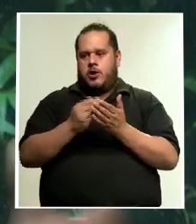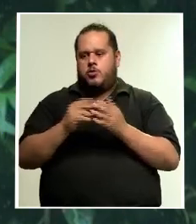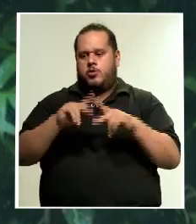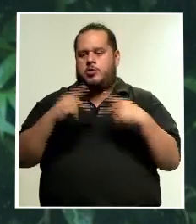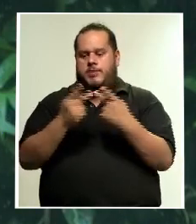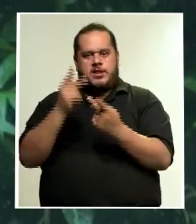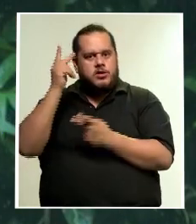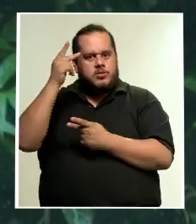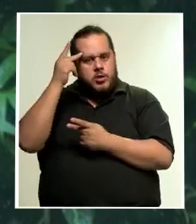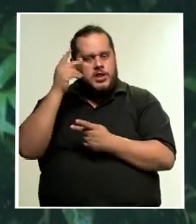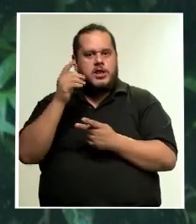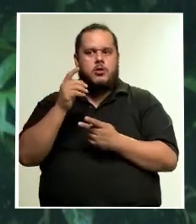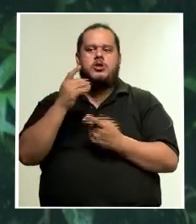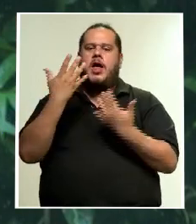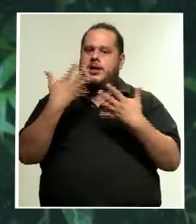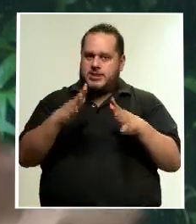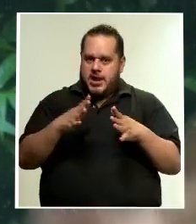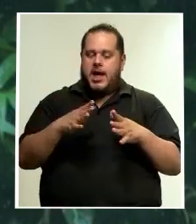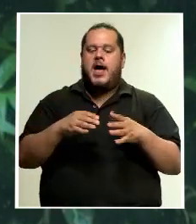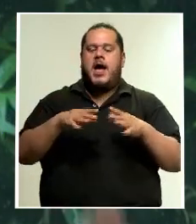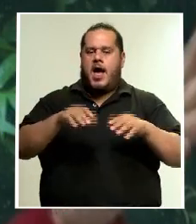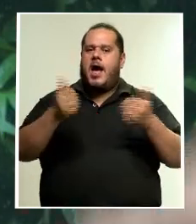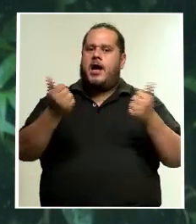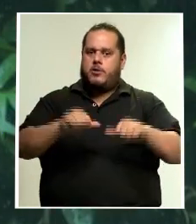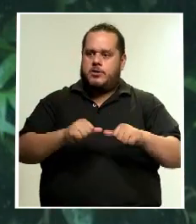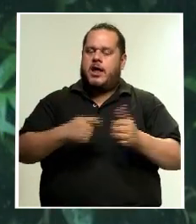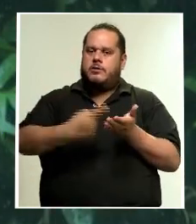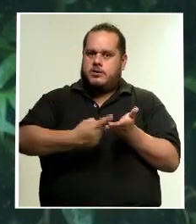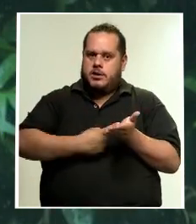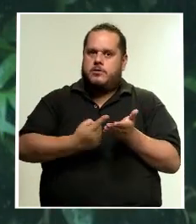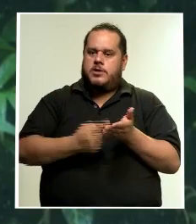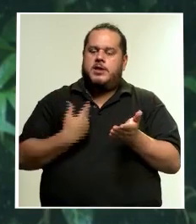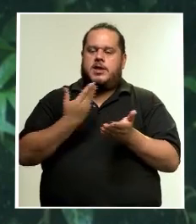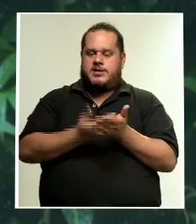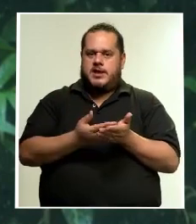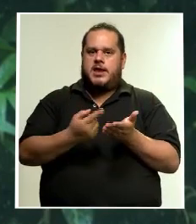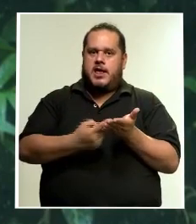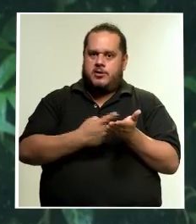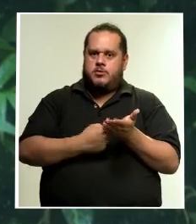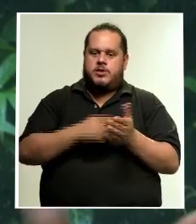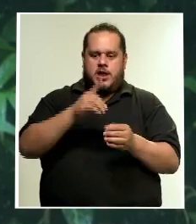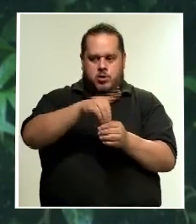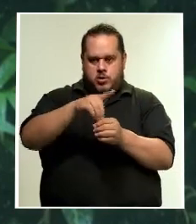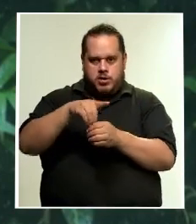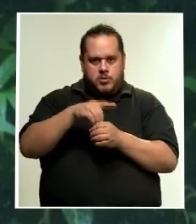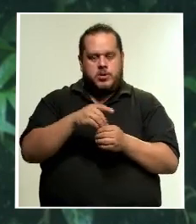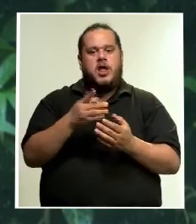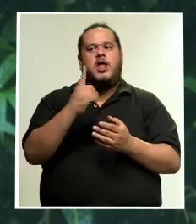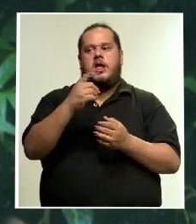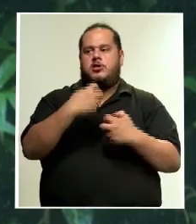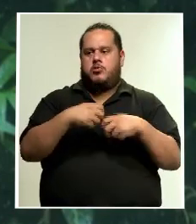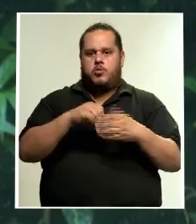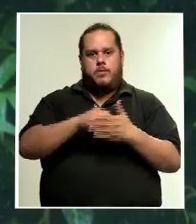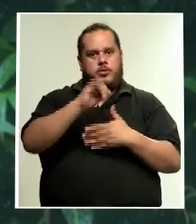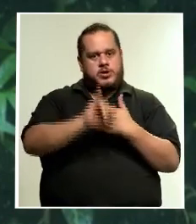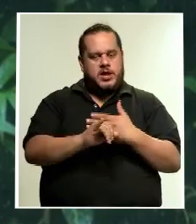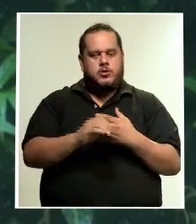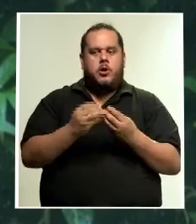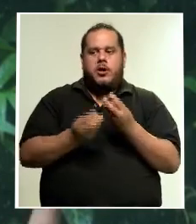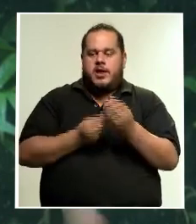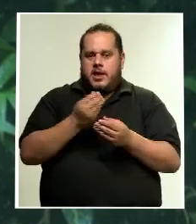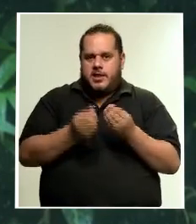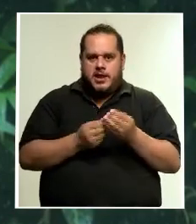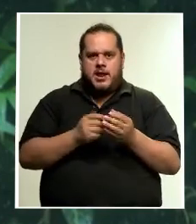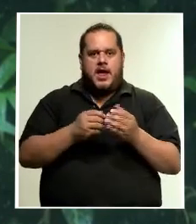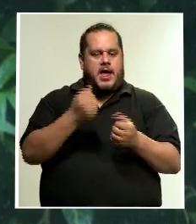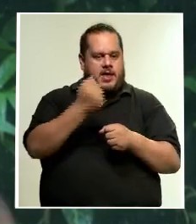se tiene que discutir, que es hora de que se llegue a plenario. Es un proyecto que generaría empleo, que genera inversión, que genera calidad